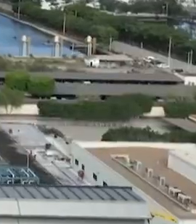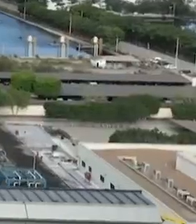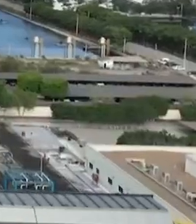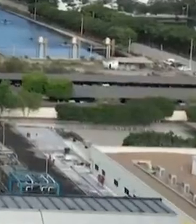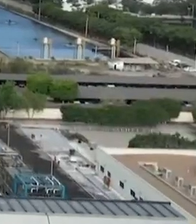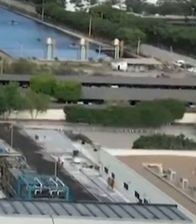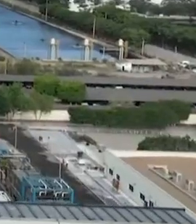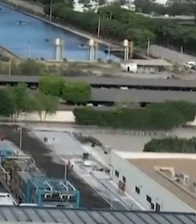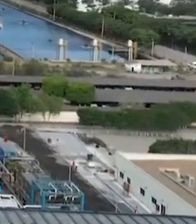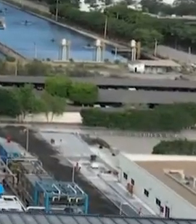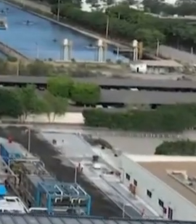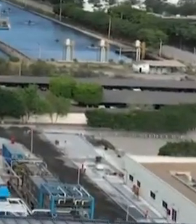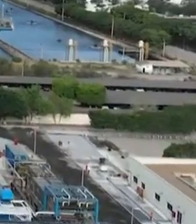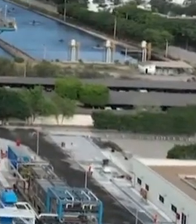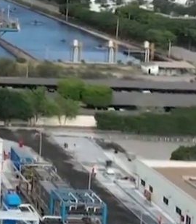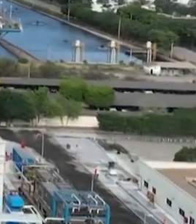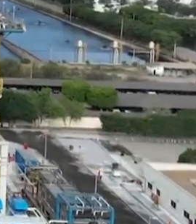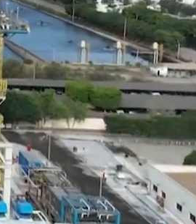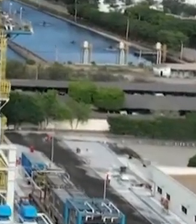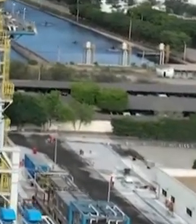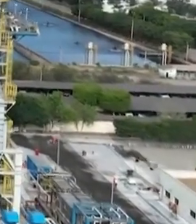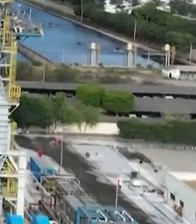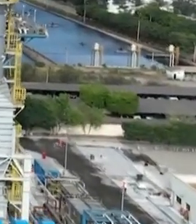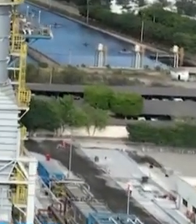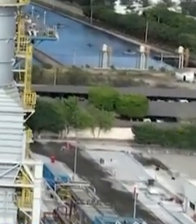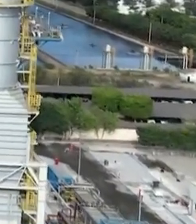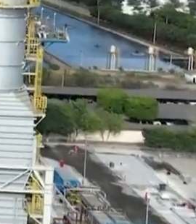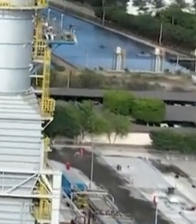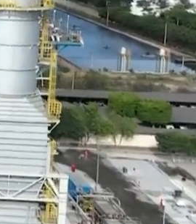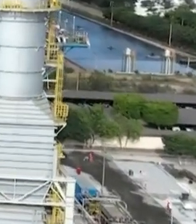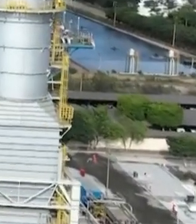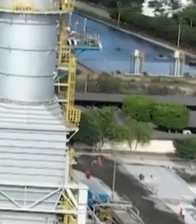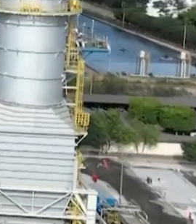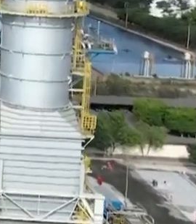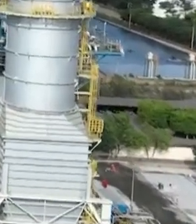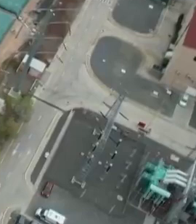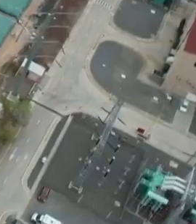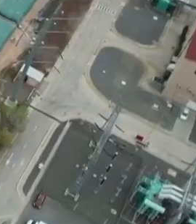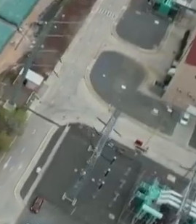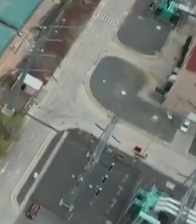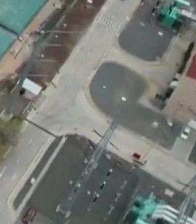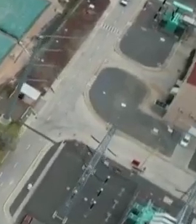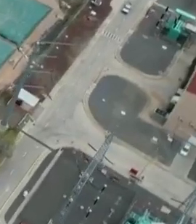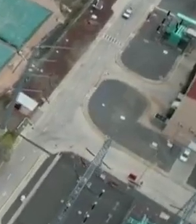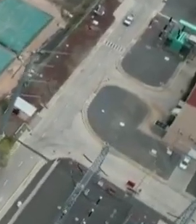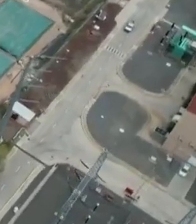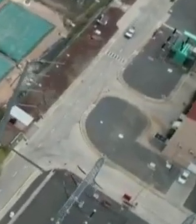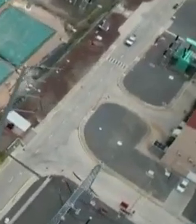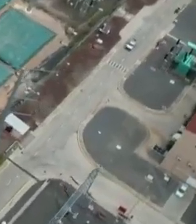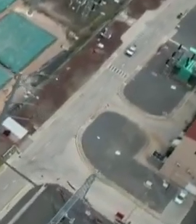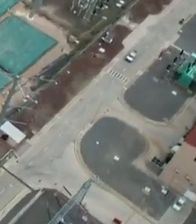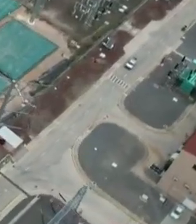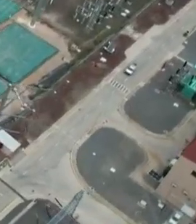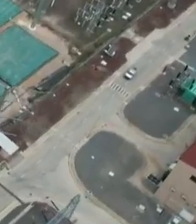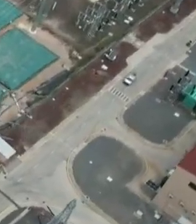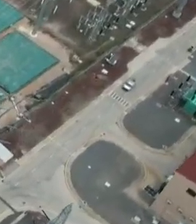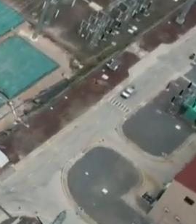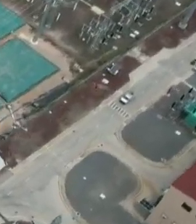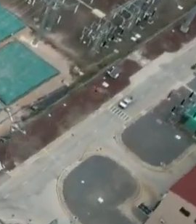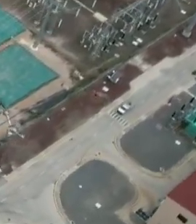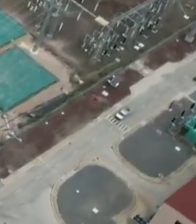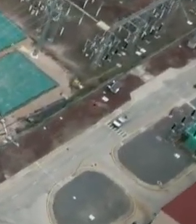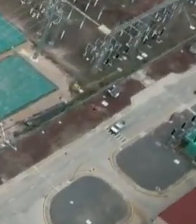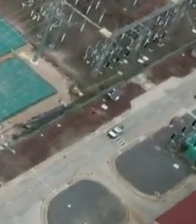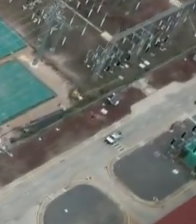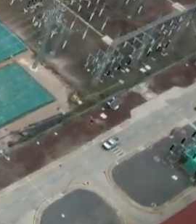Central Ciclo Combinado Salamanca, avance físico 98%. Central Ciclo Combinado El Sauz 2,